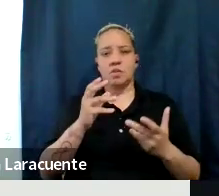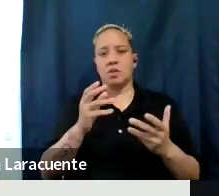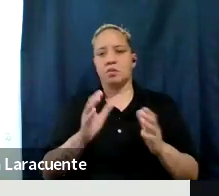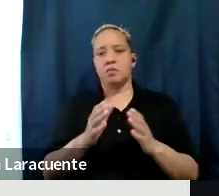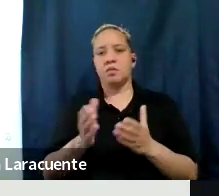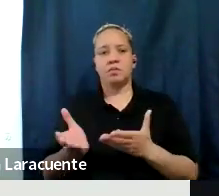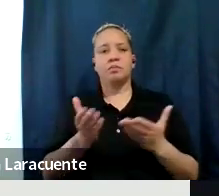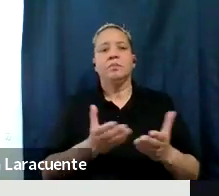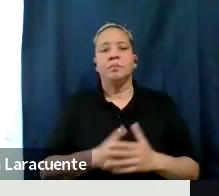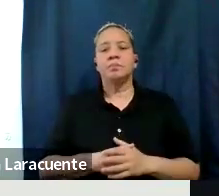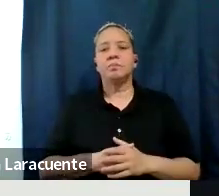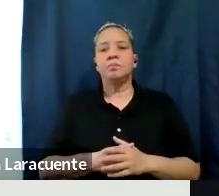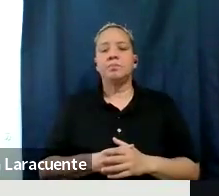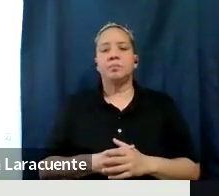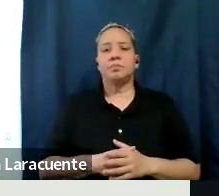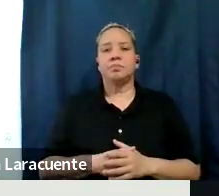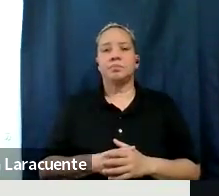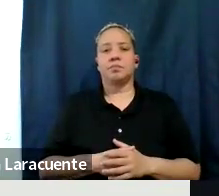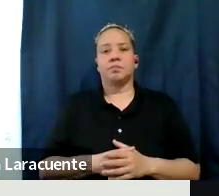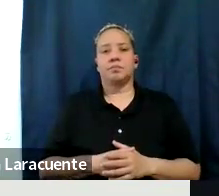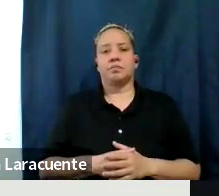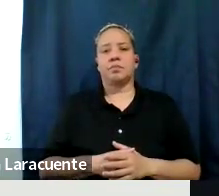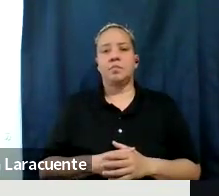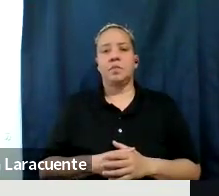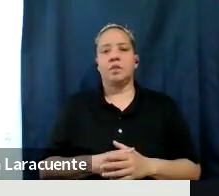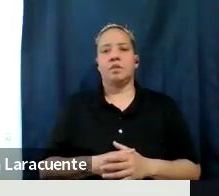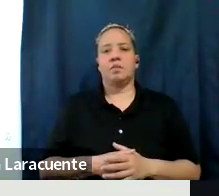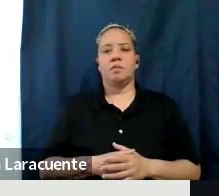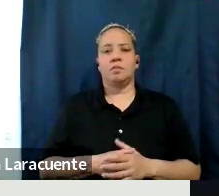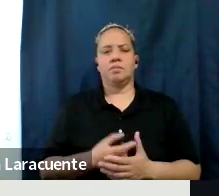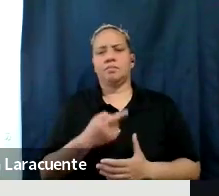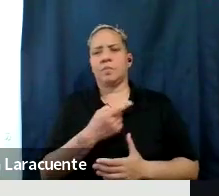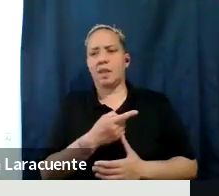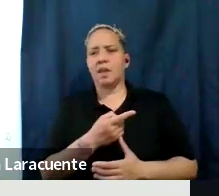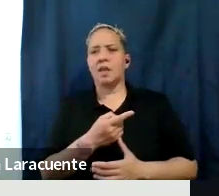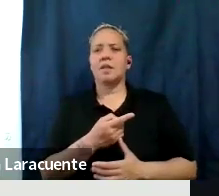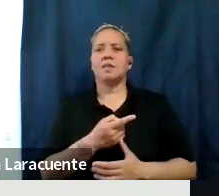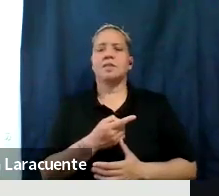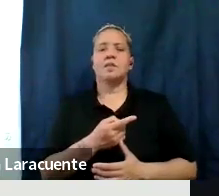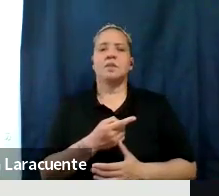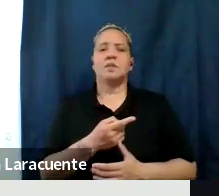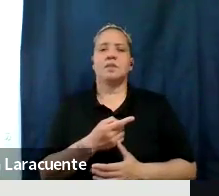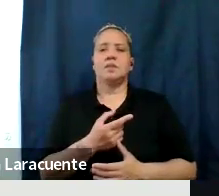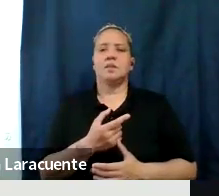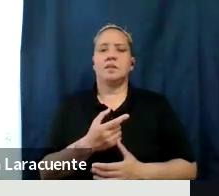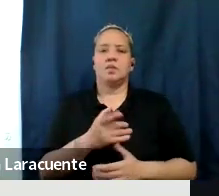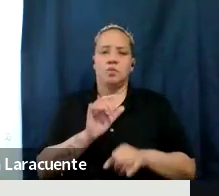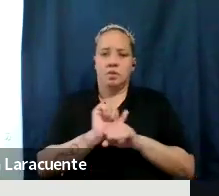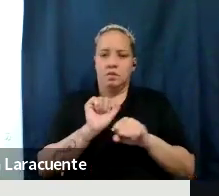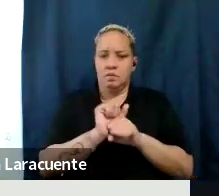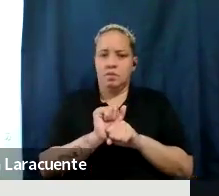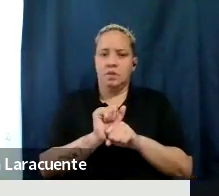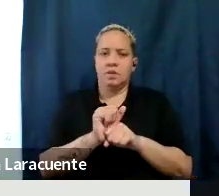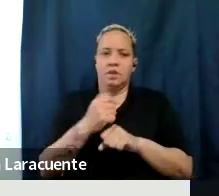la charla, bueno, esta pantalla anterior es un trabajo que publiqué y que